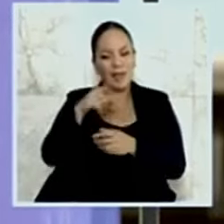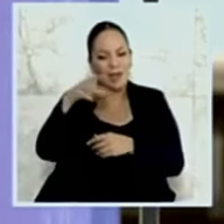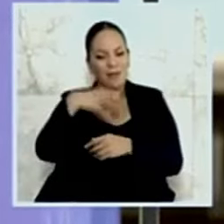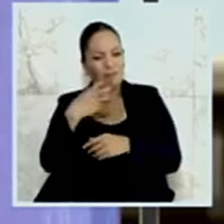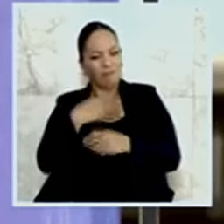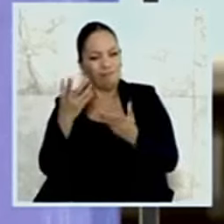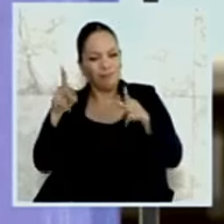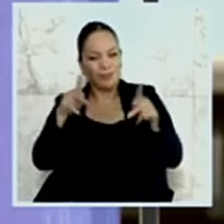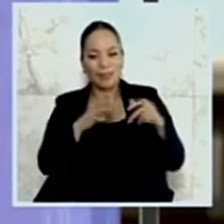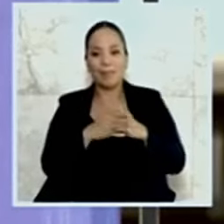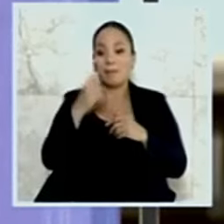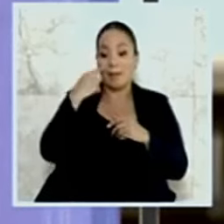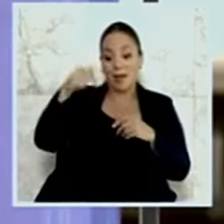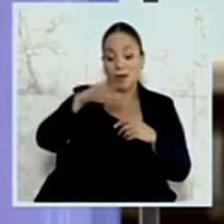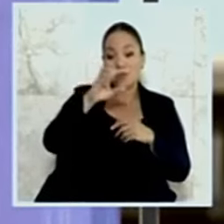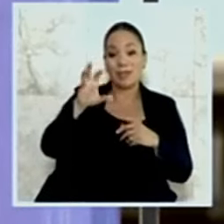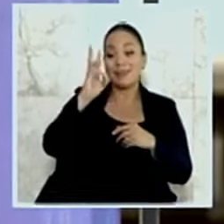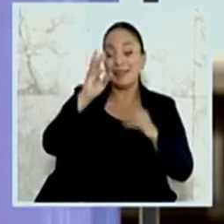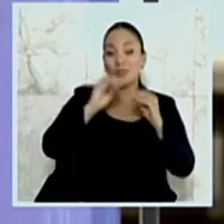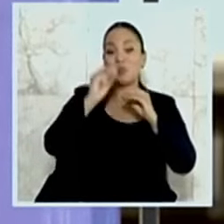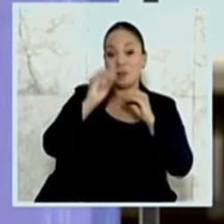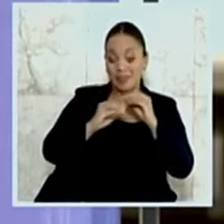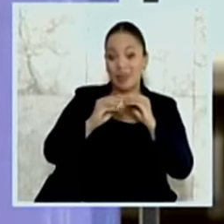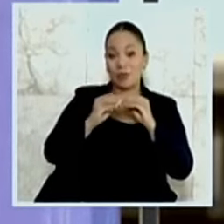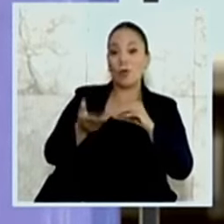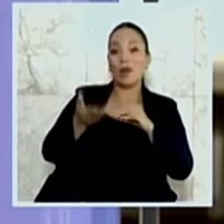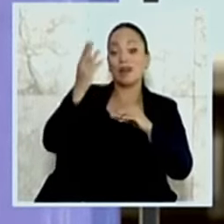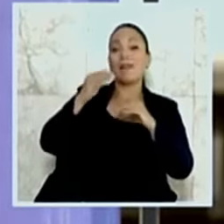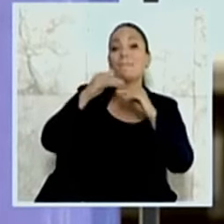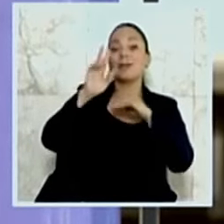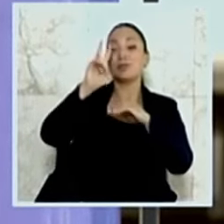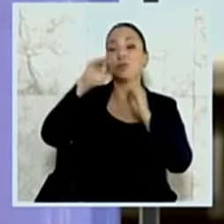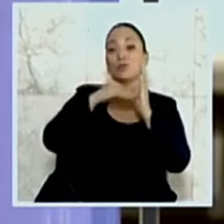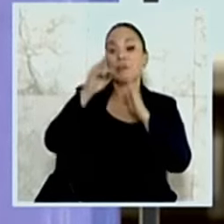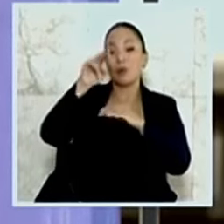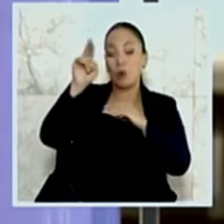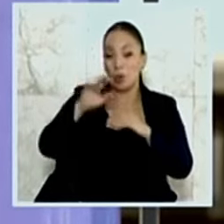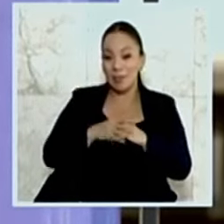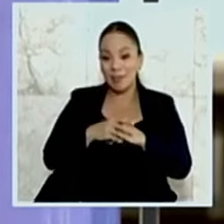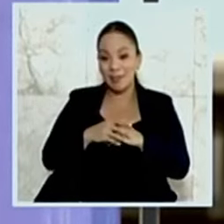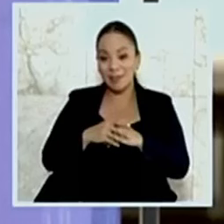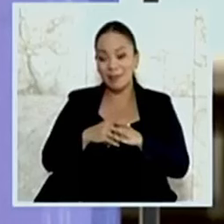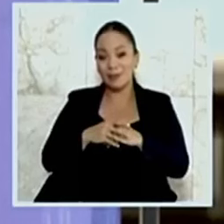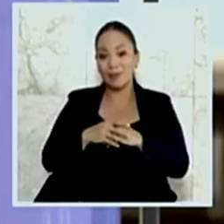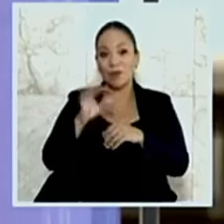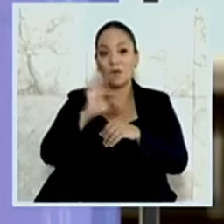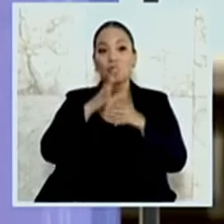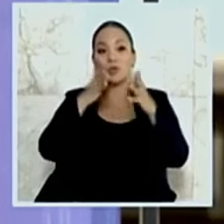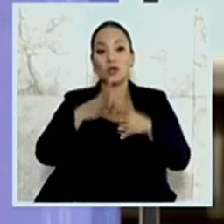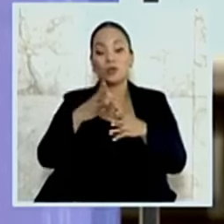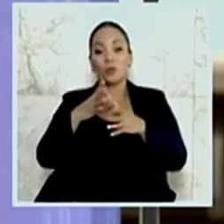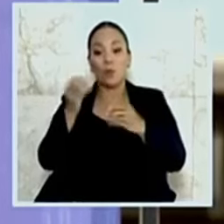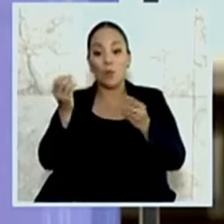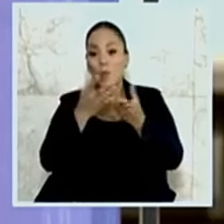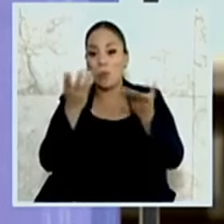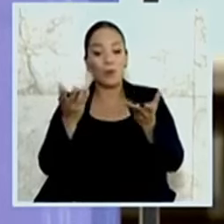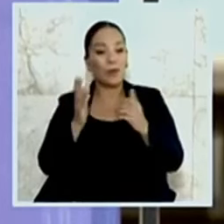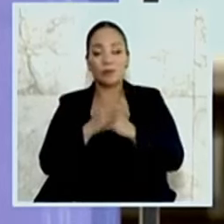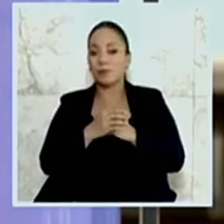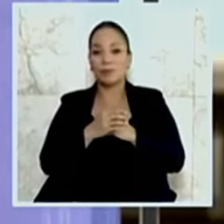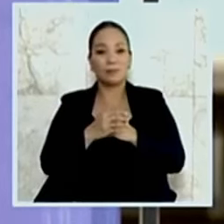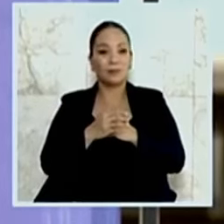de la estratosfera, la gente que tiene alquileres, etcétera. Póngase a pensar, en Costa Rica solo 6%